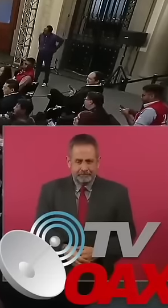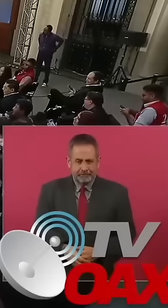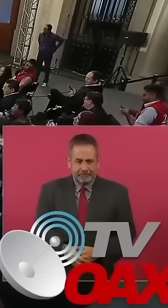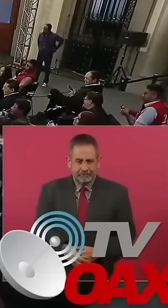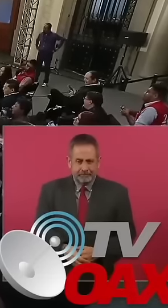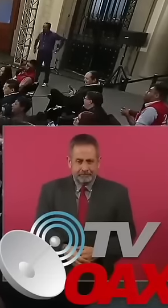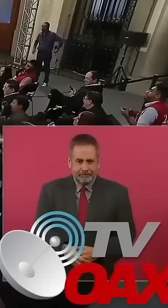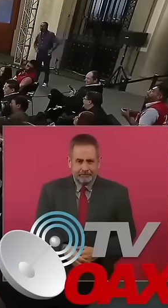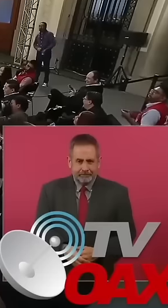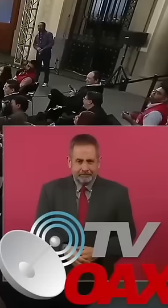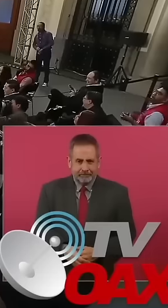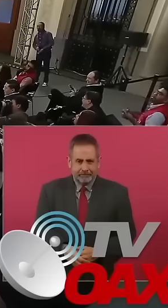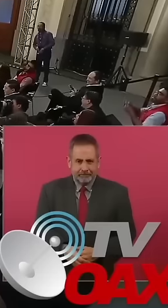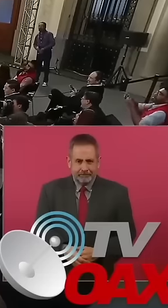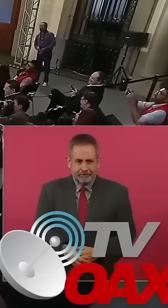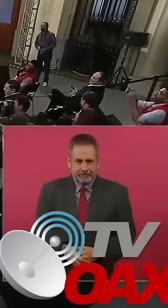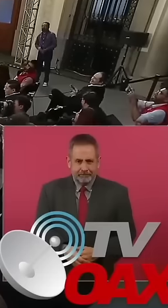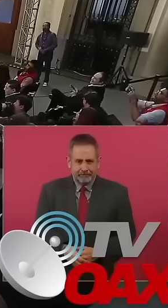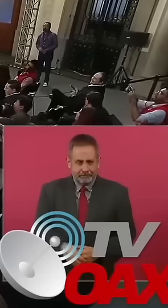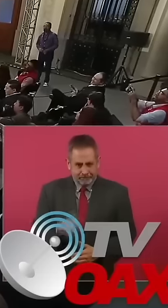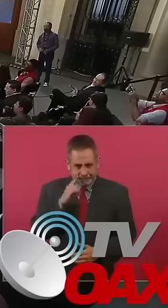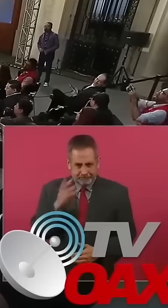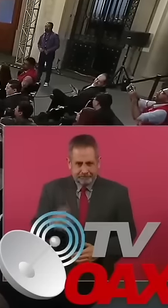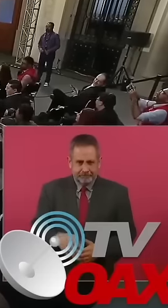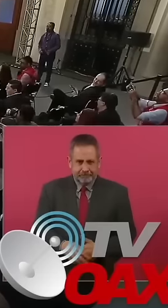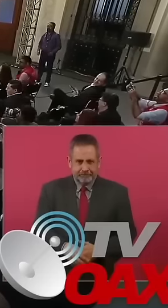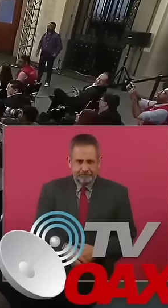Isabel. Sí.